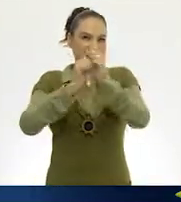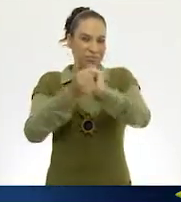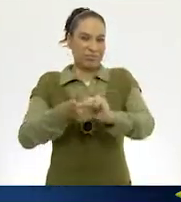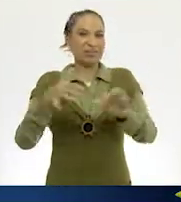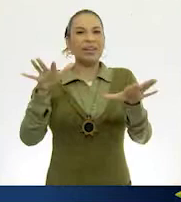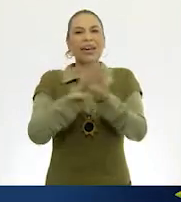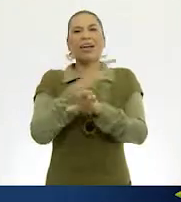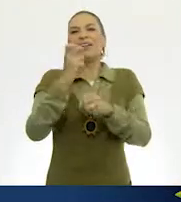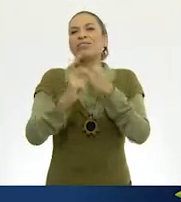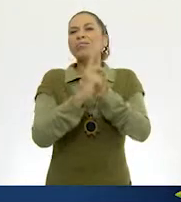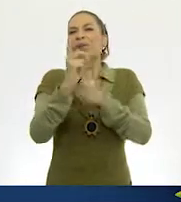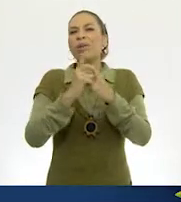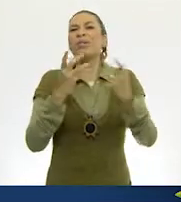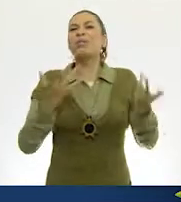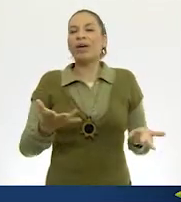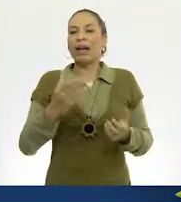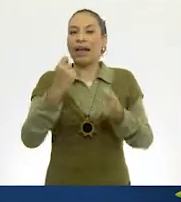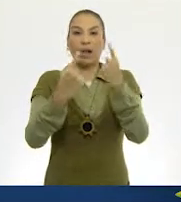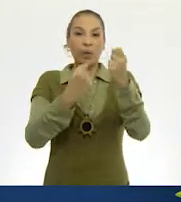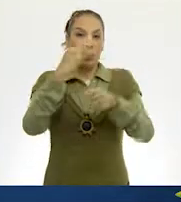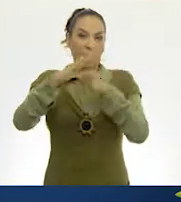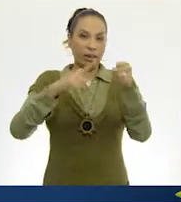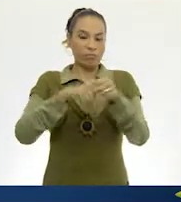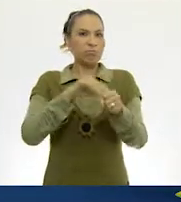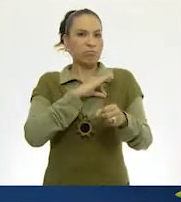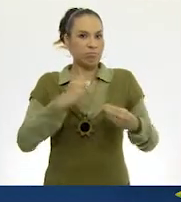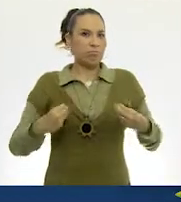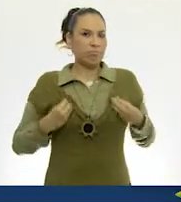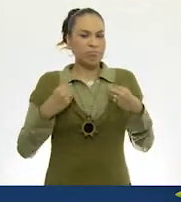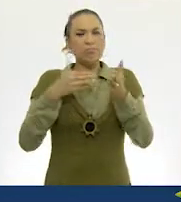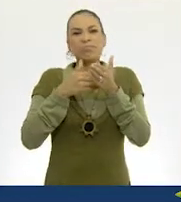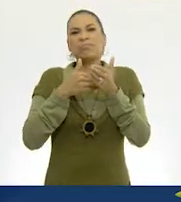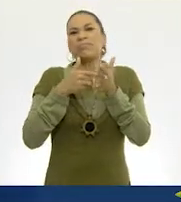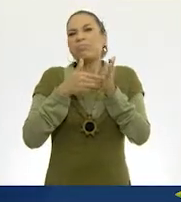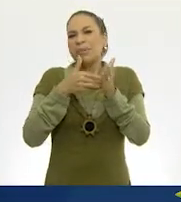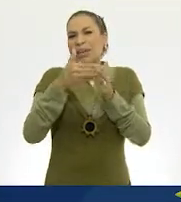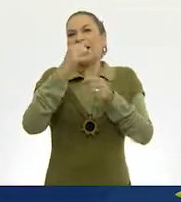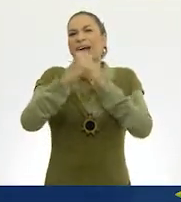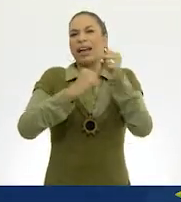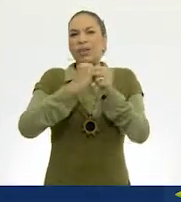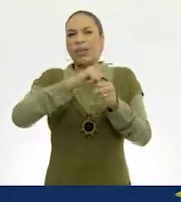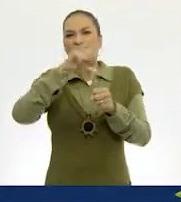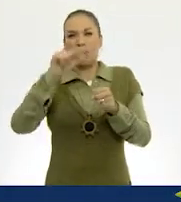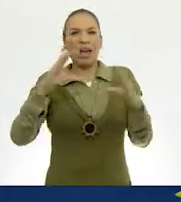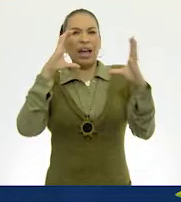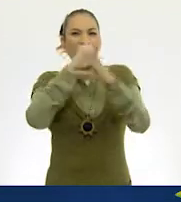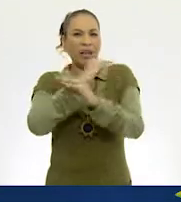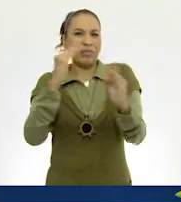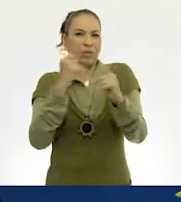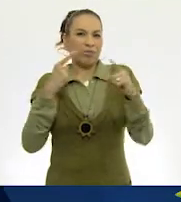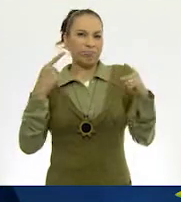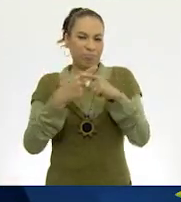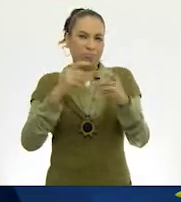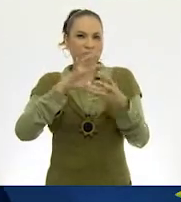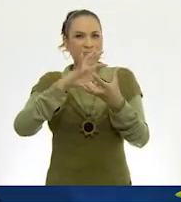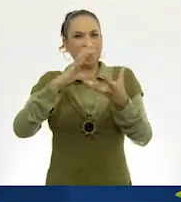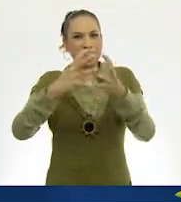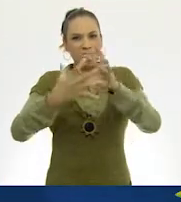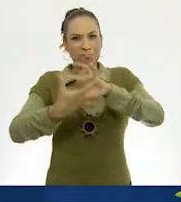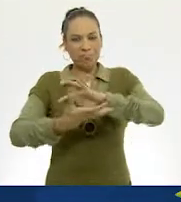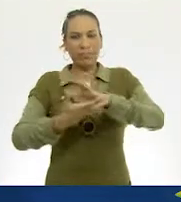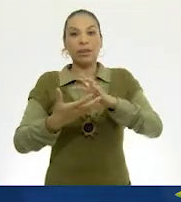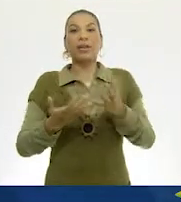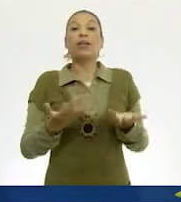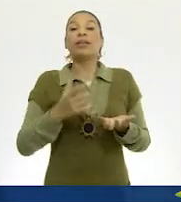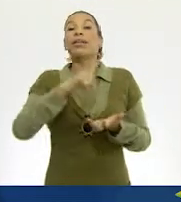cambio climático es que en realidad muchas especies sobrevivieron miles de años después del cambio climático, ¿sí? Y